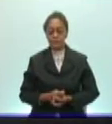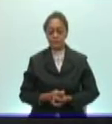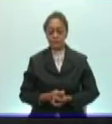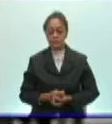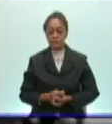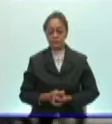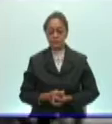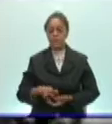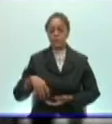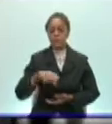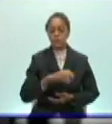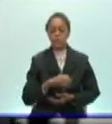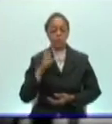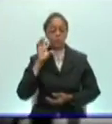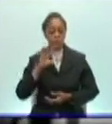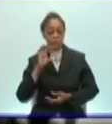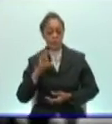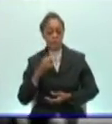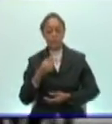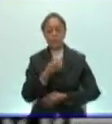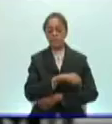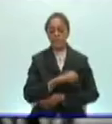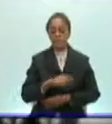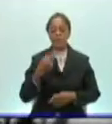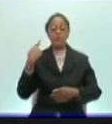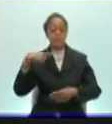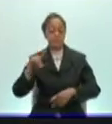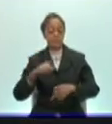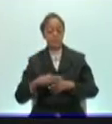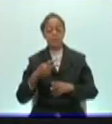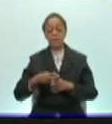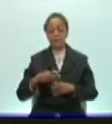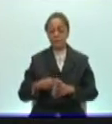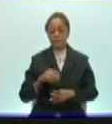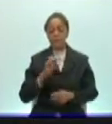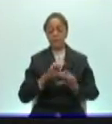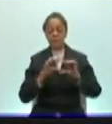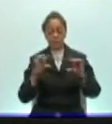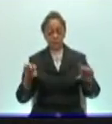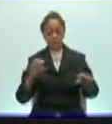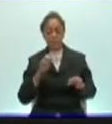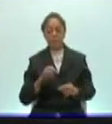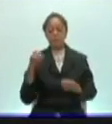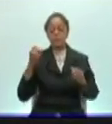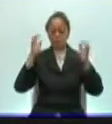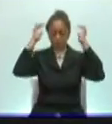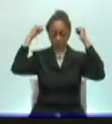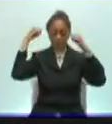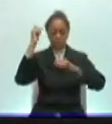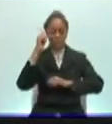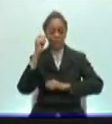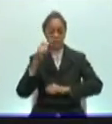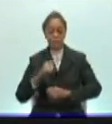Company. Todos corean el popular "se llamaba", frase atribuida a un general Mambí.